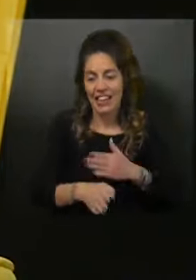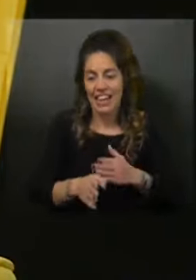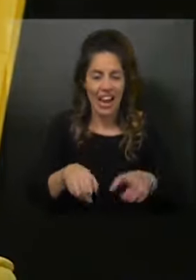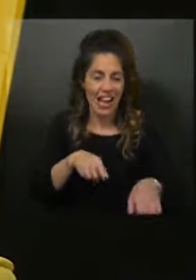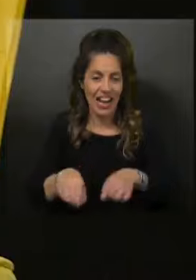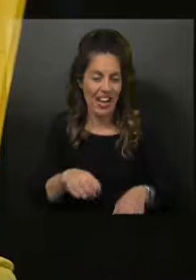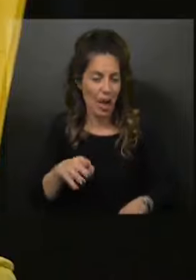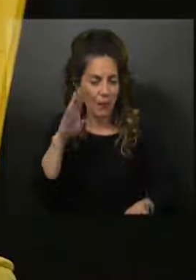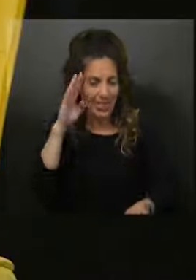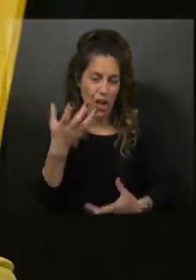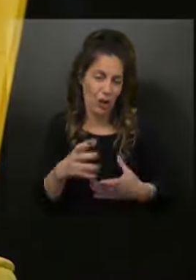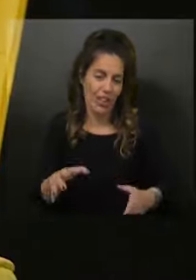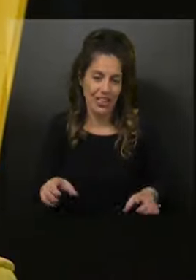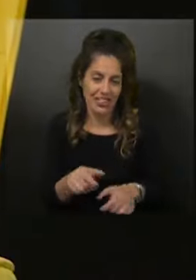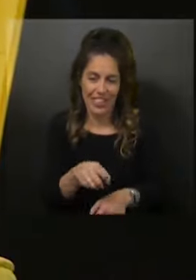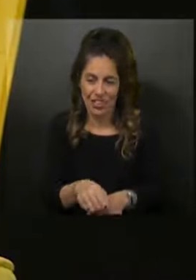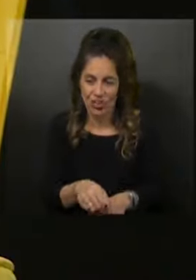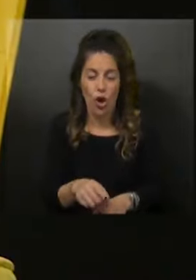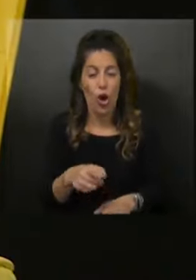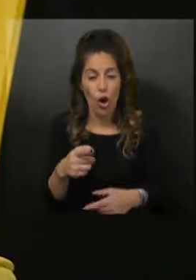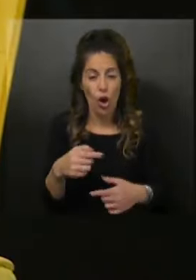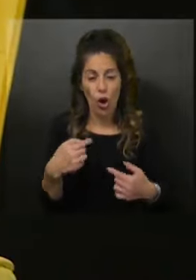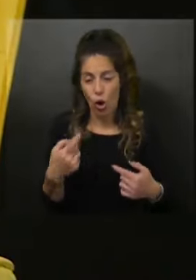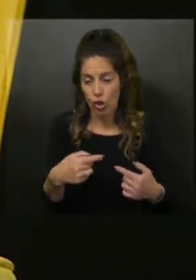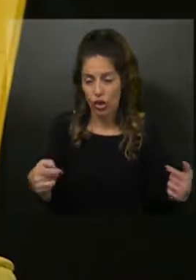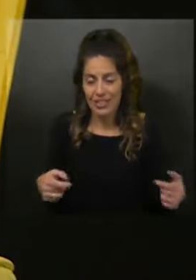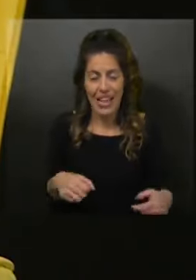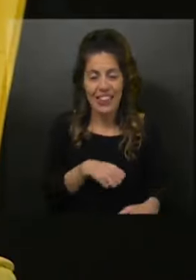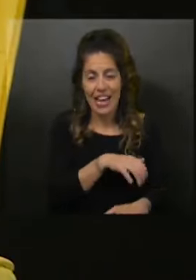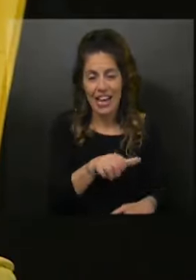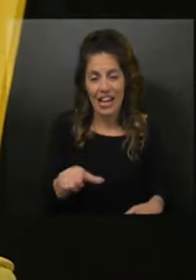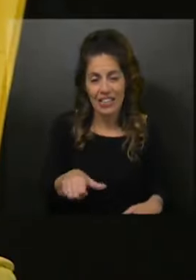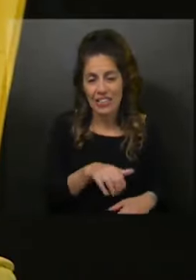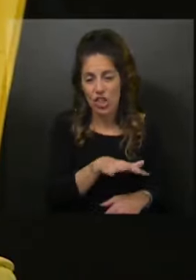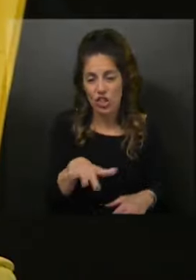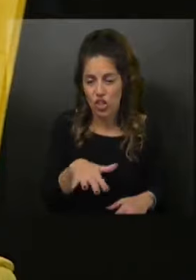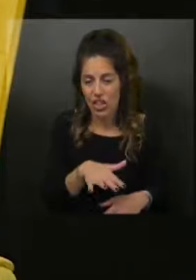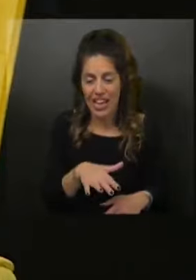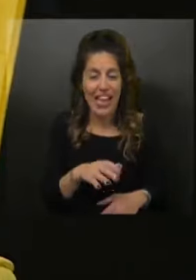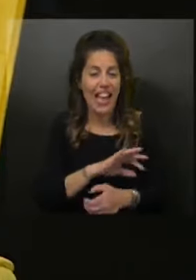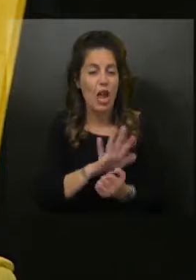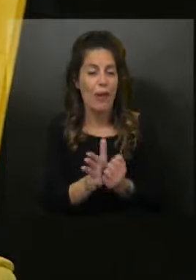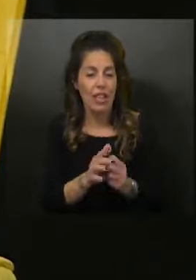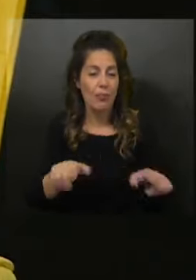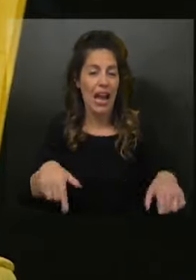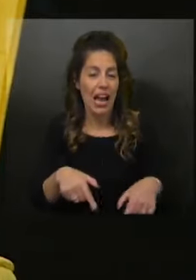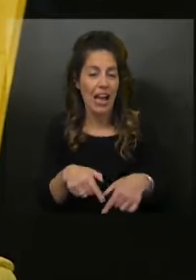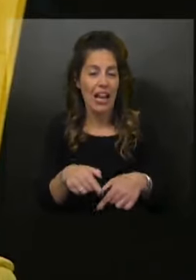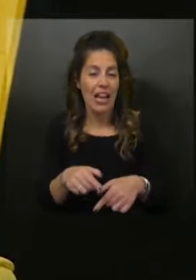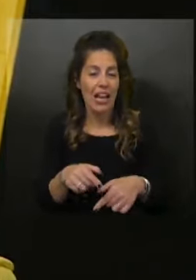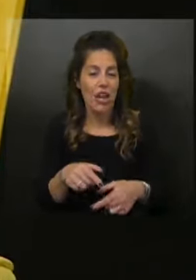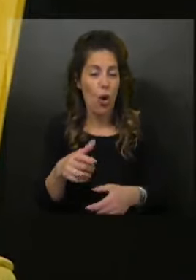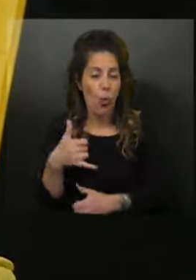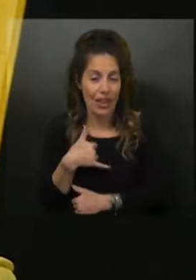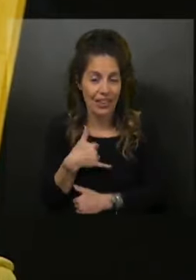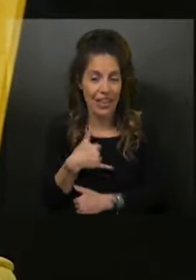porque por ejemplo otra de las cosas de que yo te decía de acción Social es en la pandemia también los cuarteles algunos oficiaron como de refugios